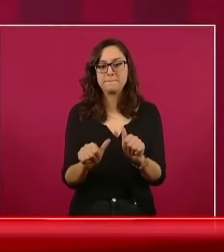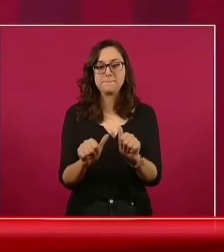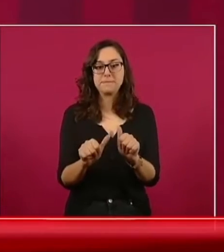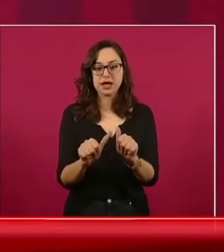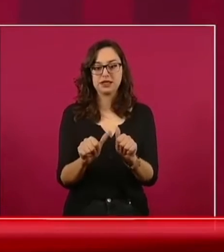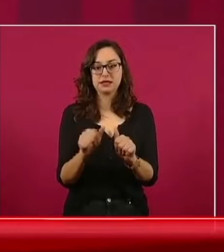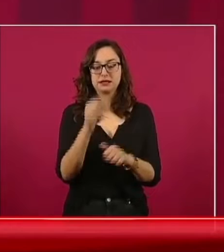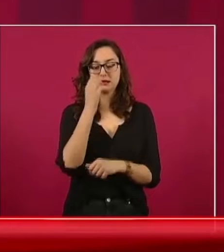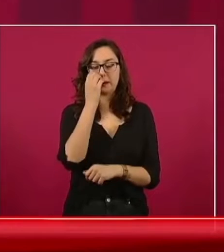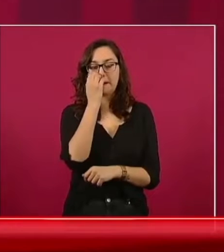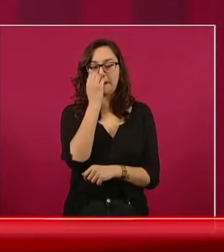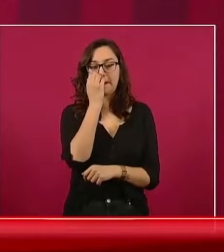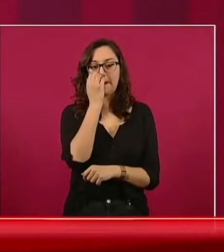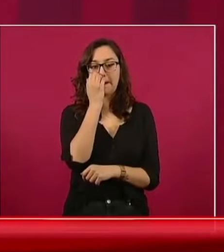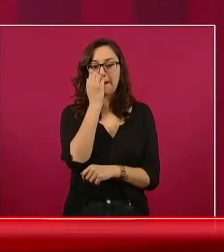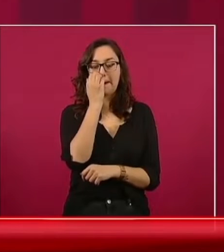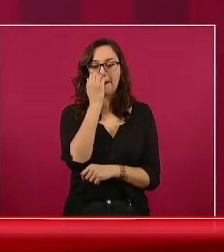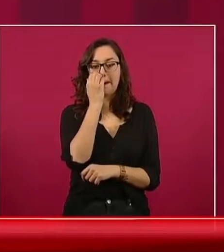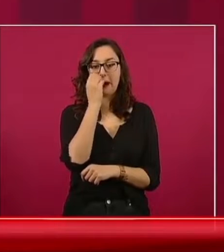que